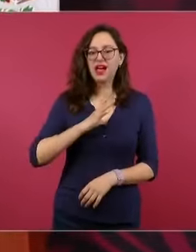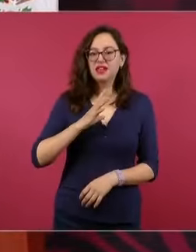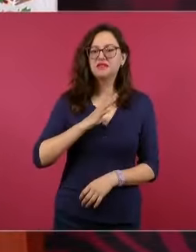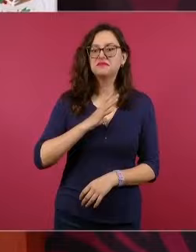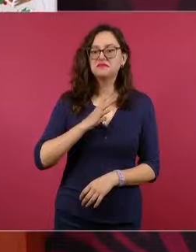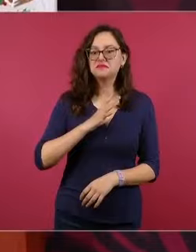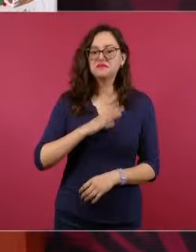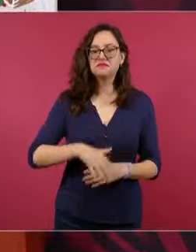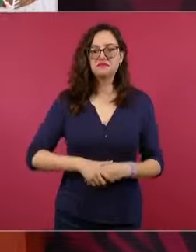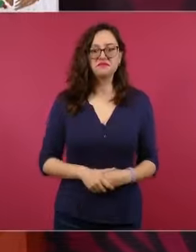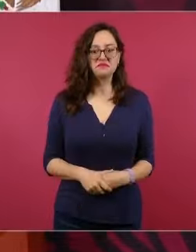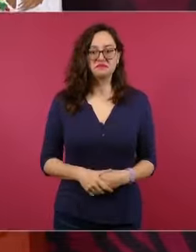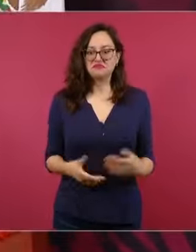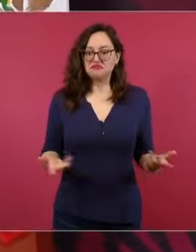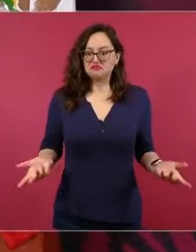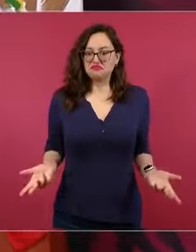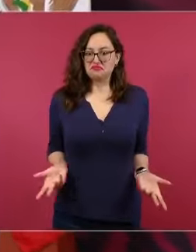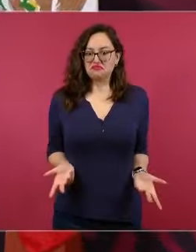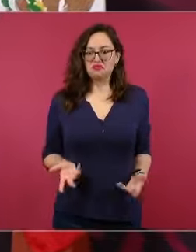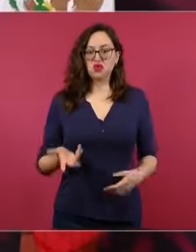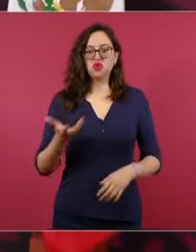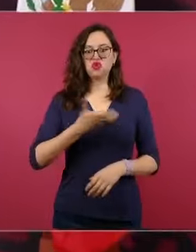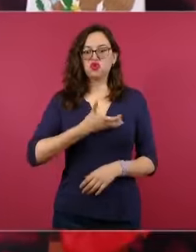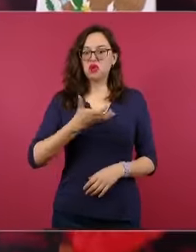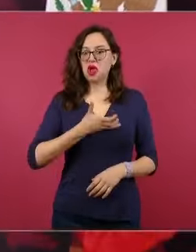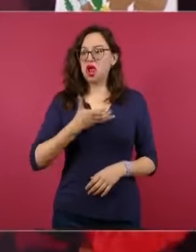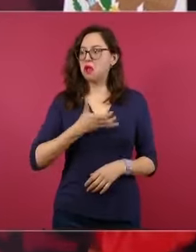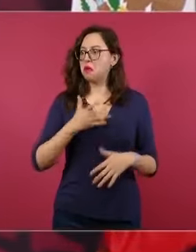Zócalo estuvo